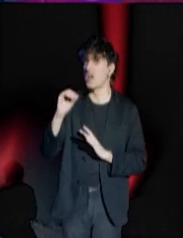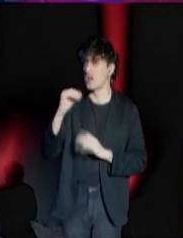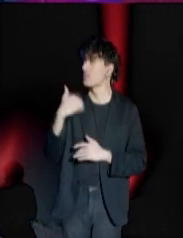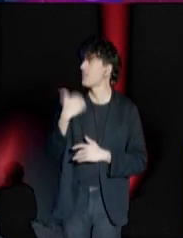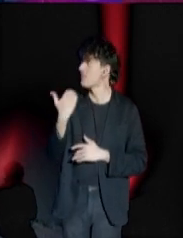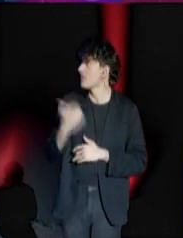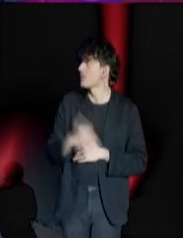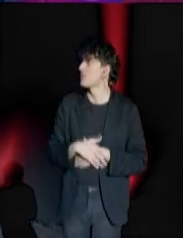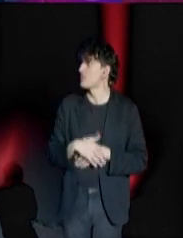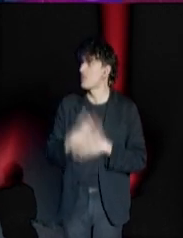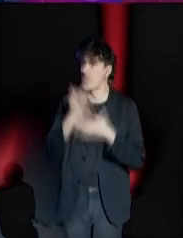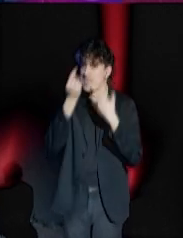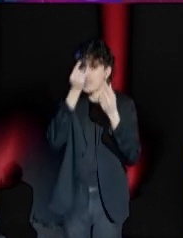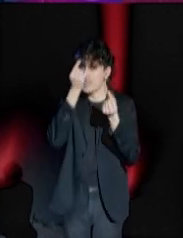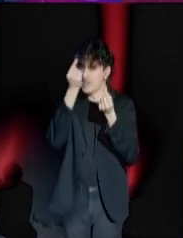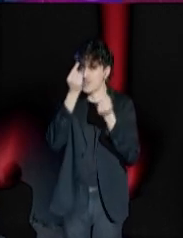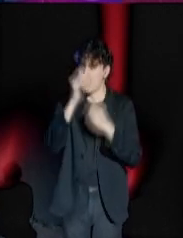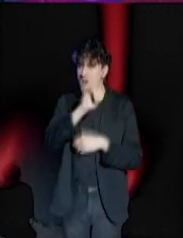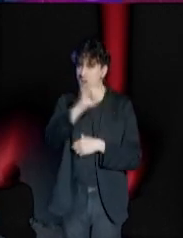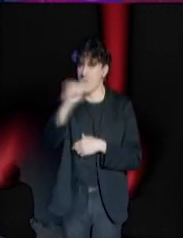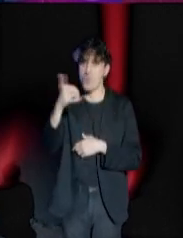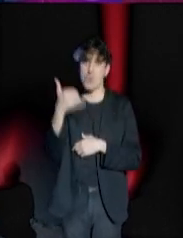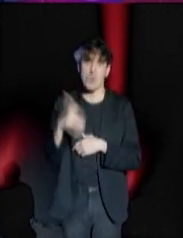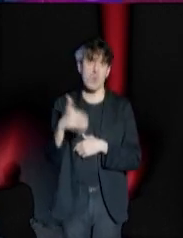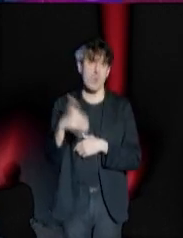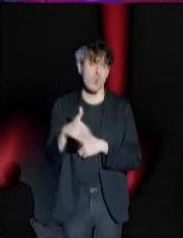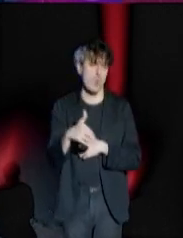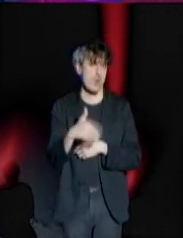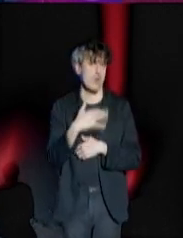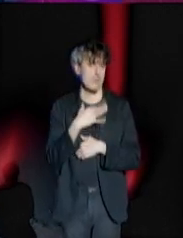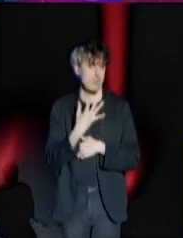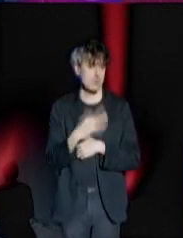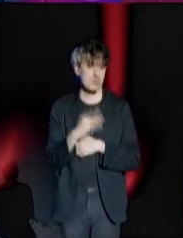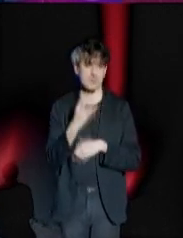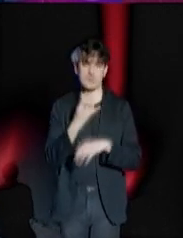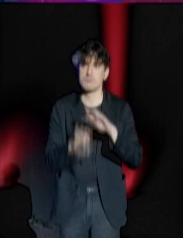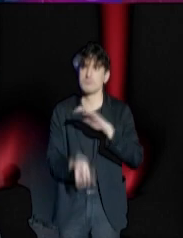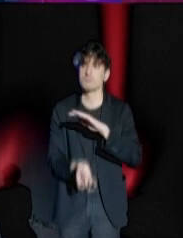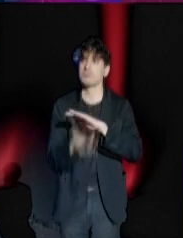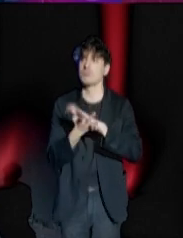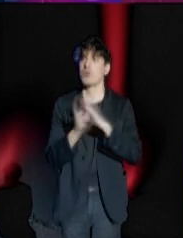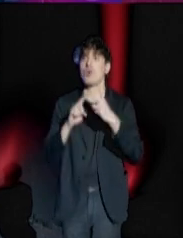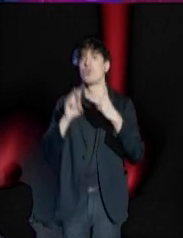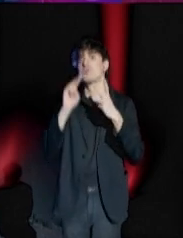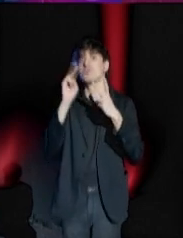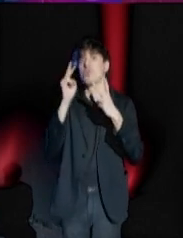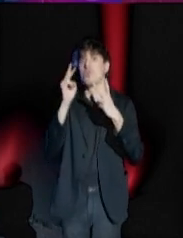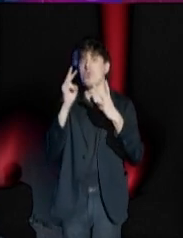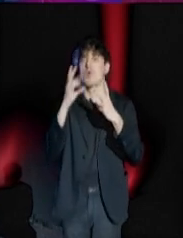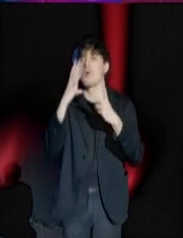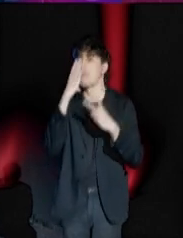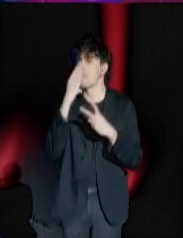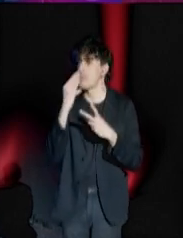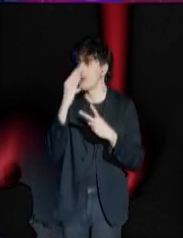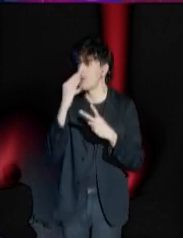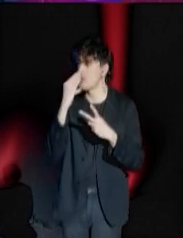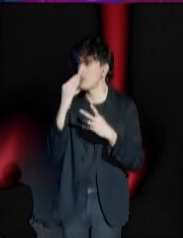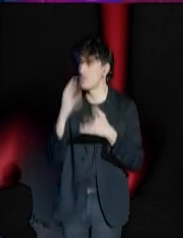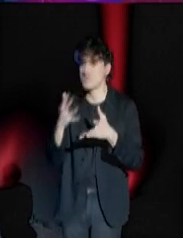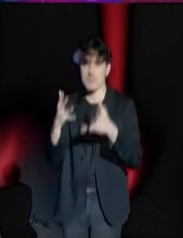la atención a los detalles las posibilidades que tiene de crear aún más o el segundo para Los amantes de los perros unos golden